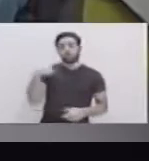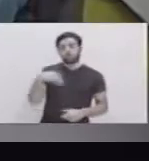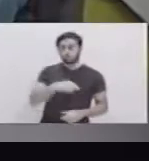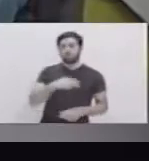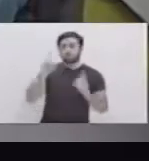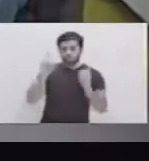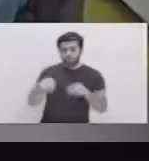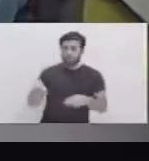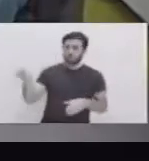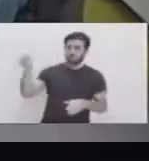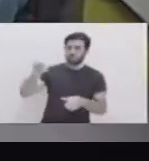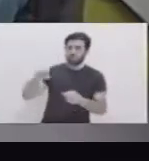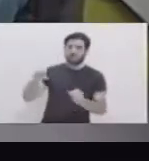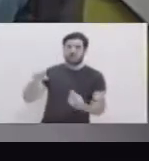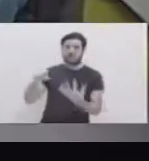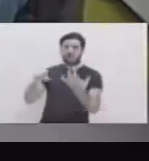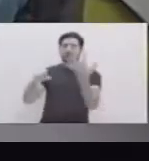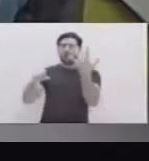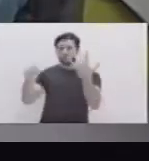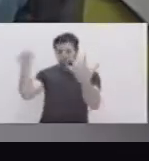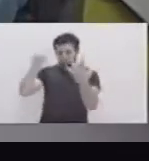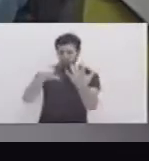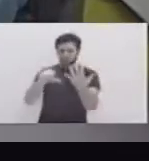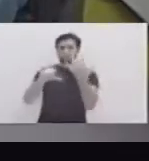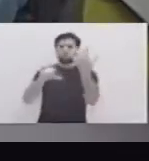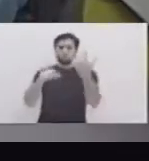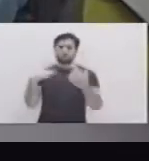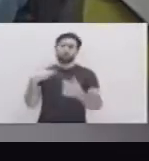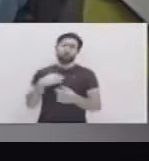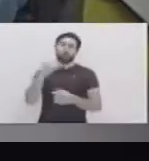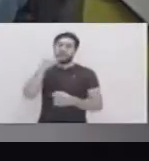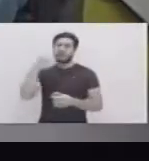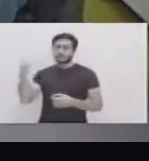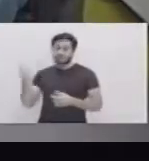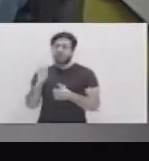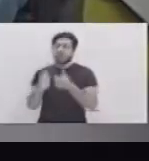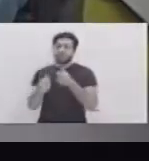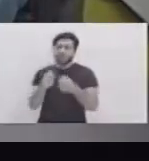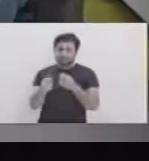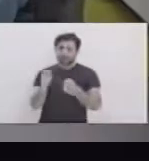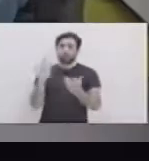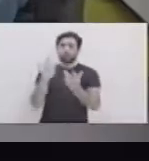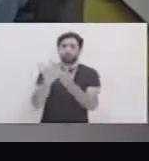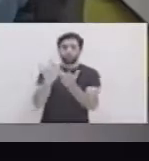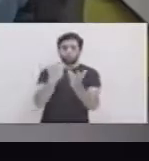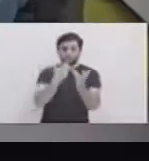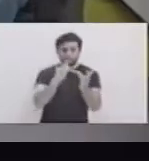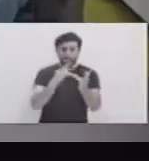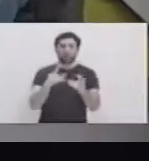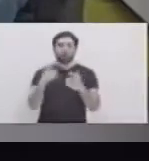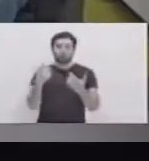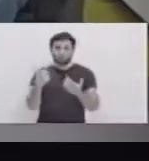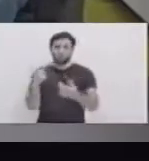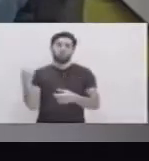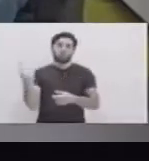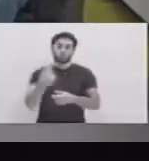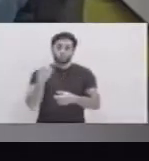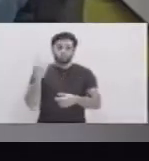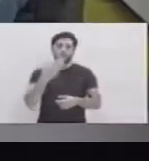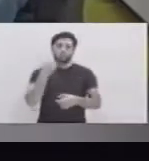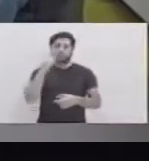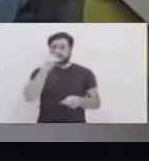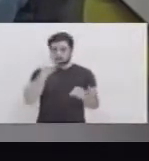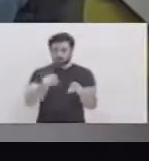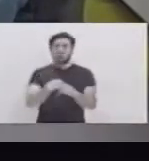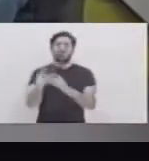regar diariamente, o sea, no es que estemos ahí pendientes de ella, llamándoles, escribiéndoles, ¿verdad? O queriendo estar con esa